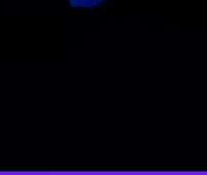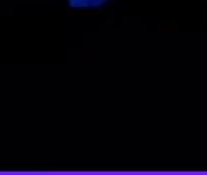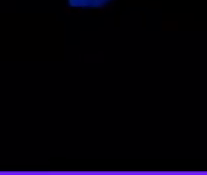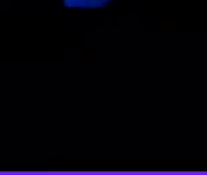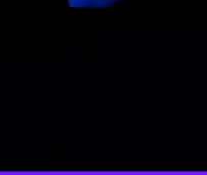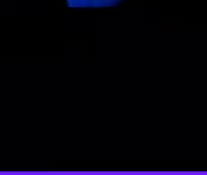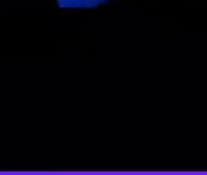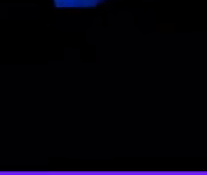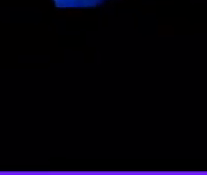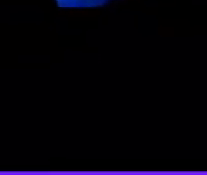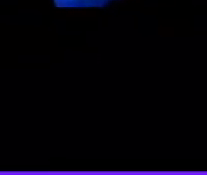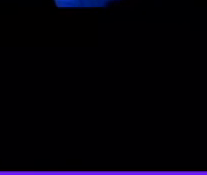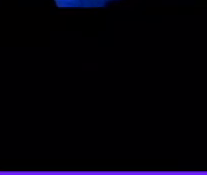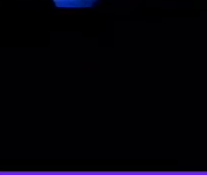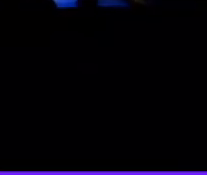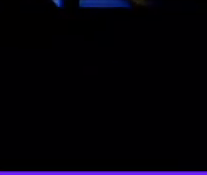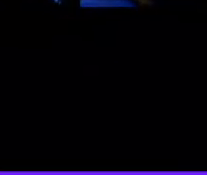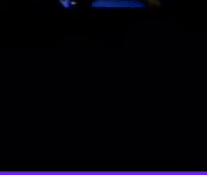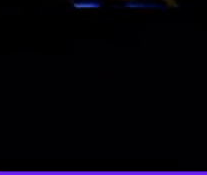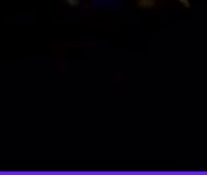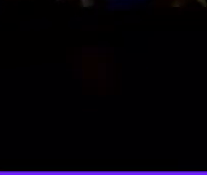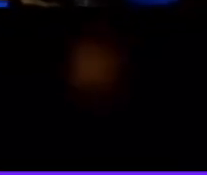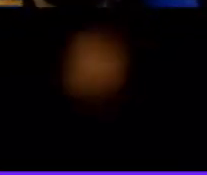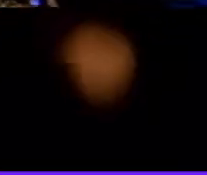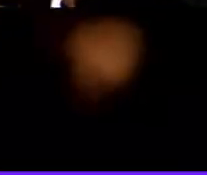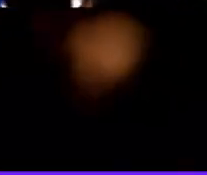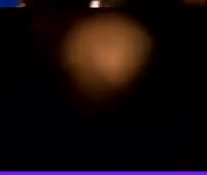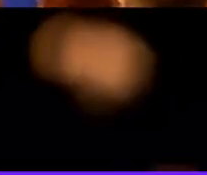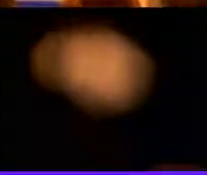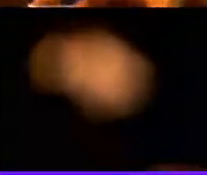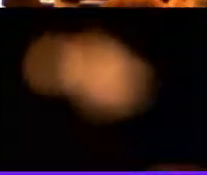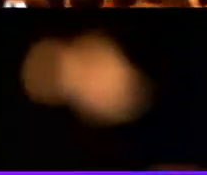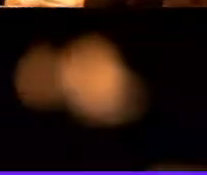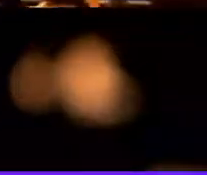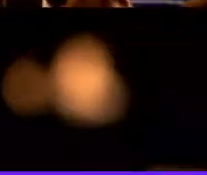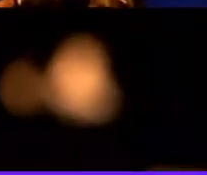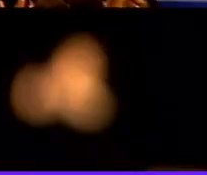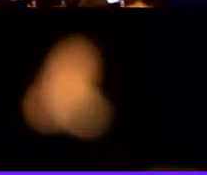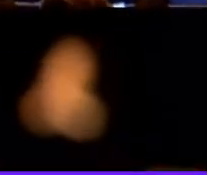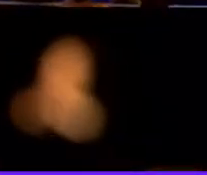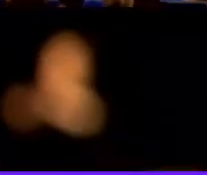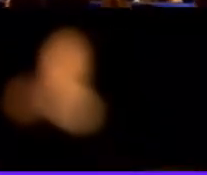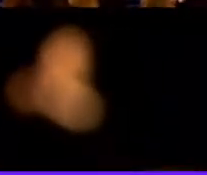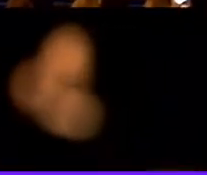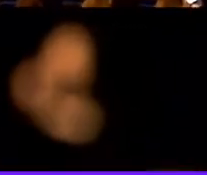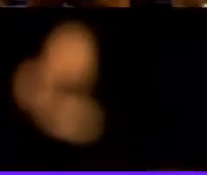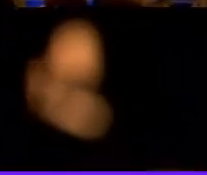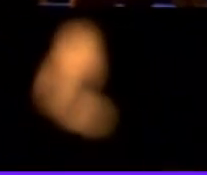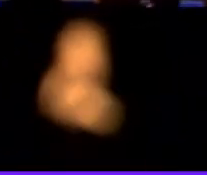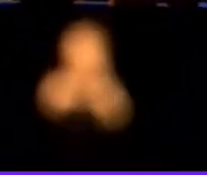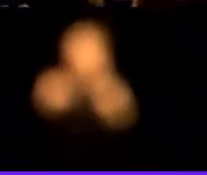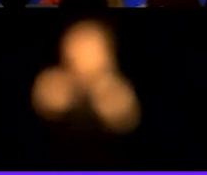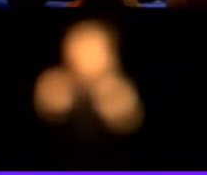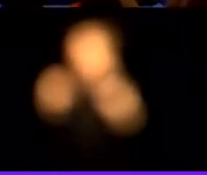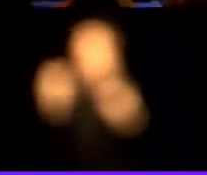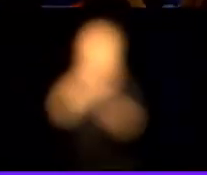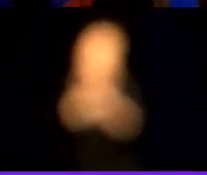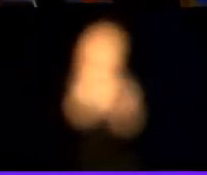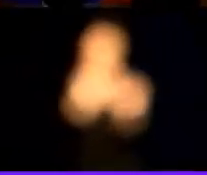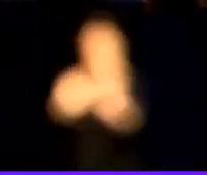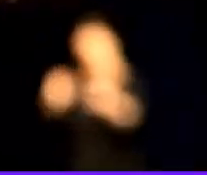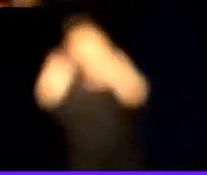Chispas, muchas gracias, ya nos podéis ir devolviendo la luz. Mantener un momentito si queréis. Que es que estaba